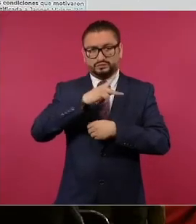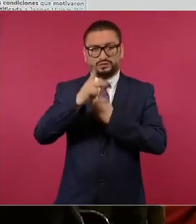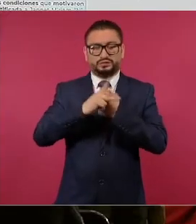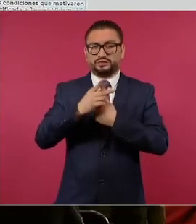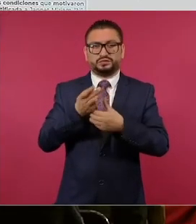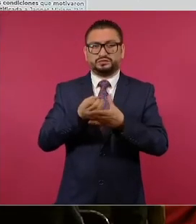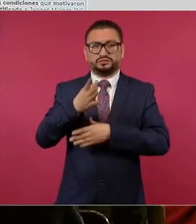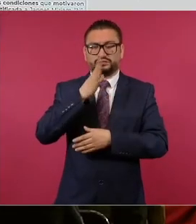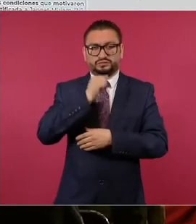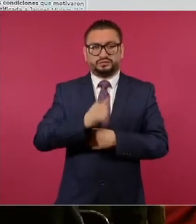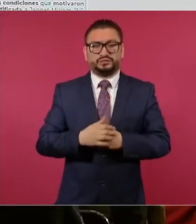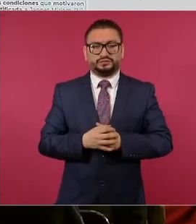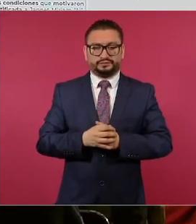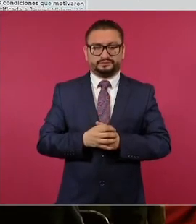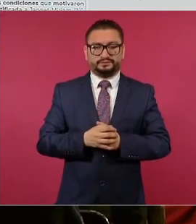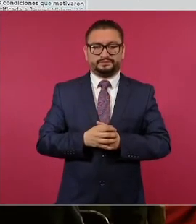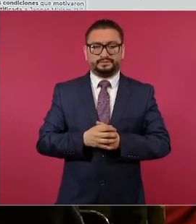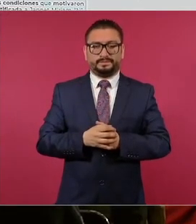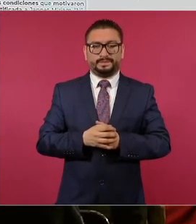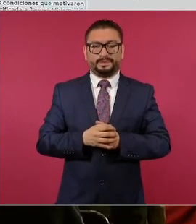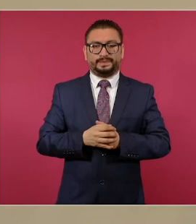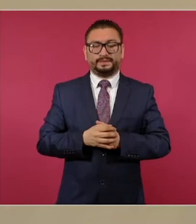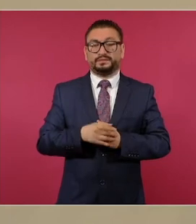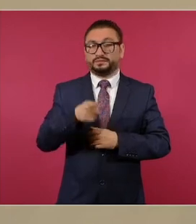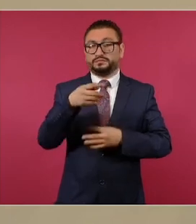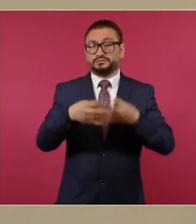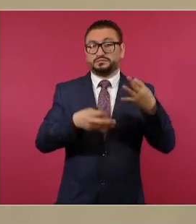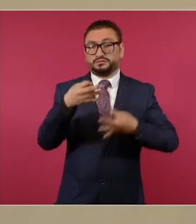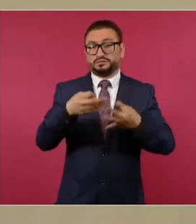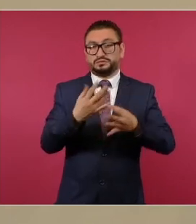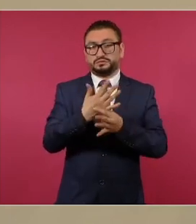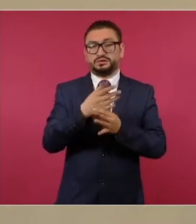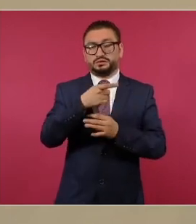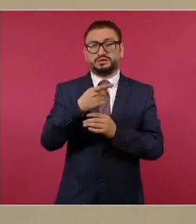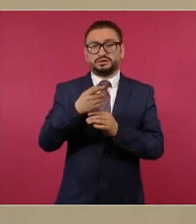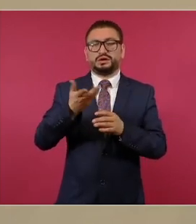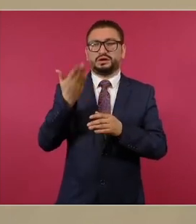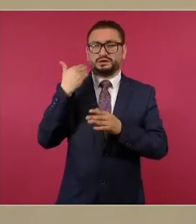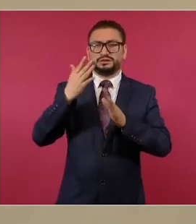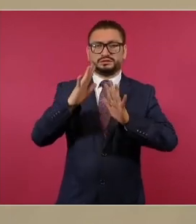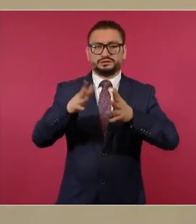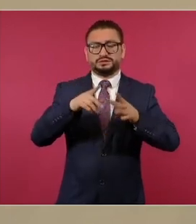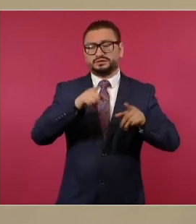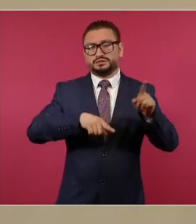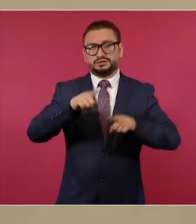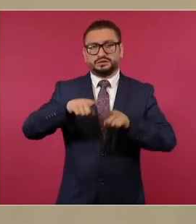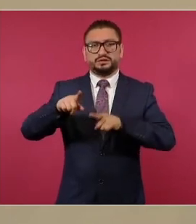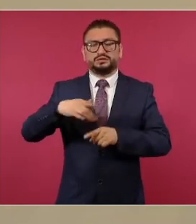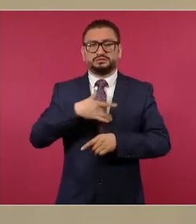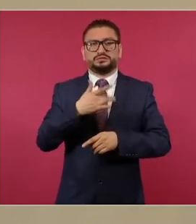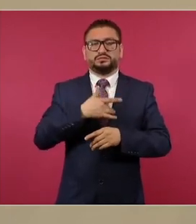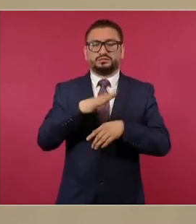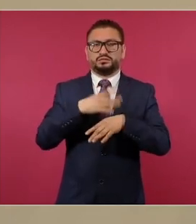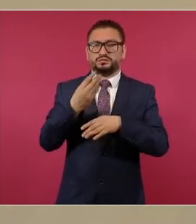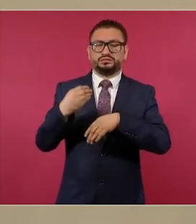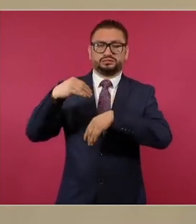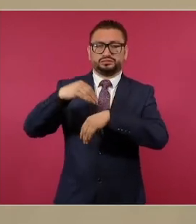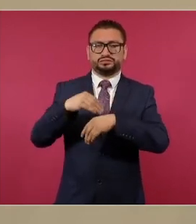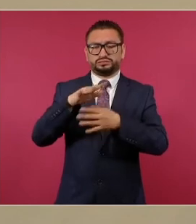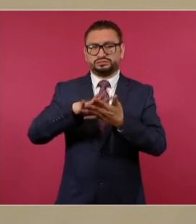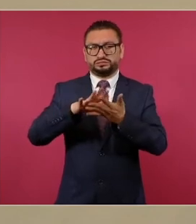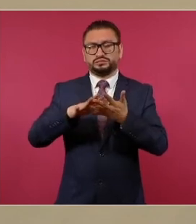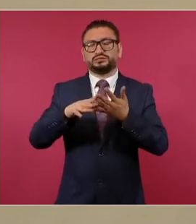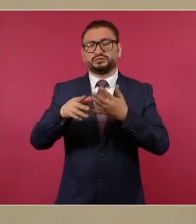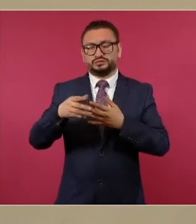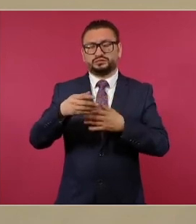país, entre otras. De acuerdo con el juez, ya habían variado las condiciones que motivaron la imposición de la prisión